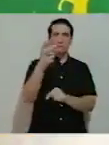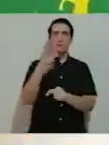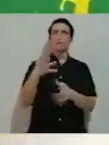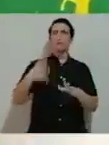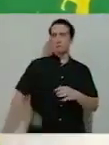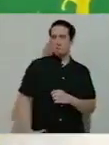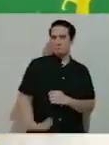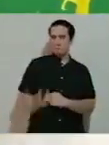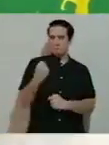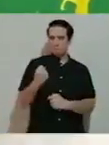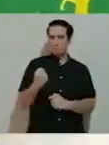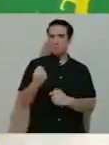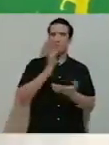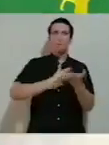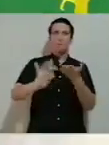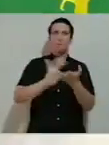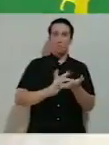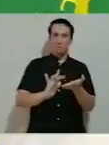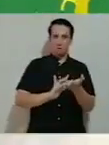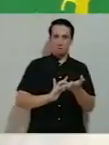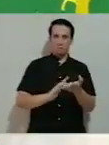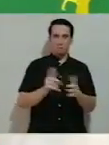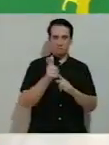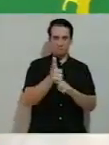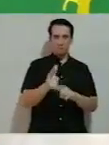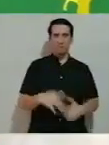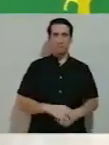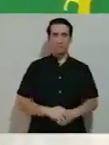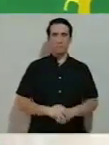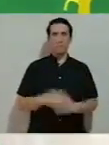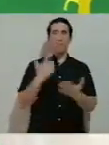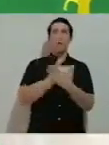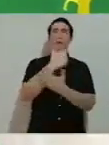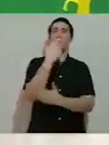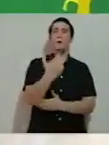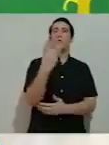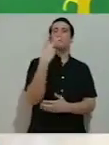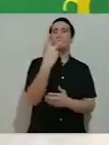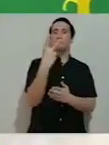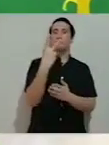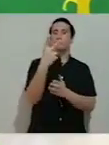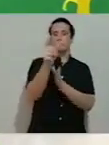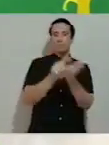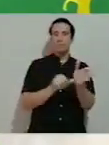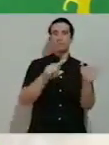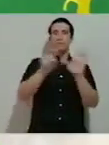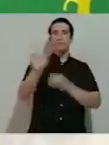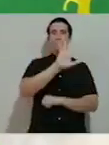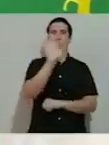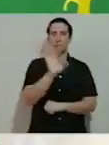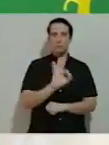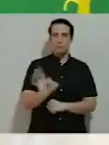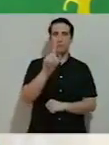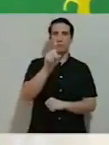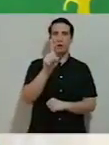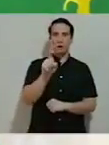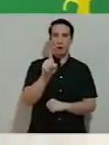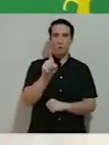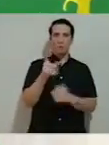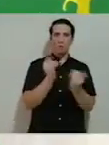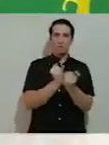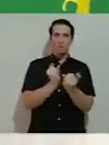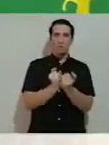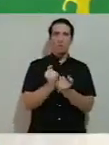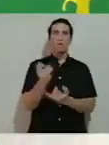con este esfuerzo extraordinario vamos a poder apoyarles de la siguiente manera. Con el pago durante 2 meses del 100% del recibo de agua